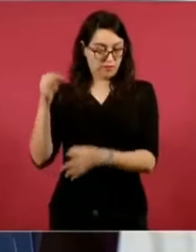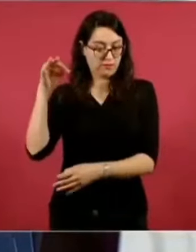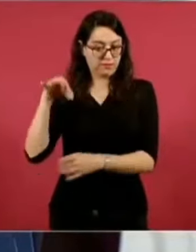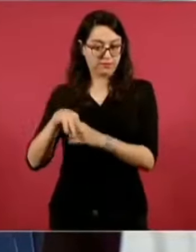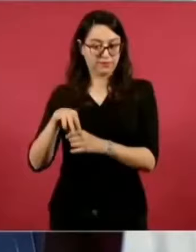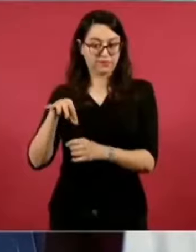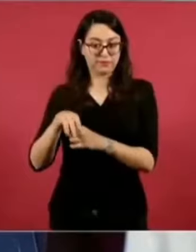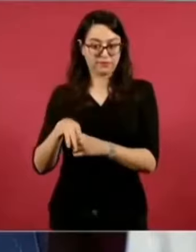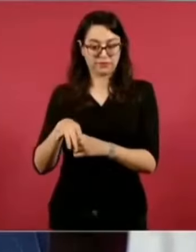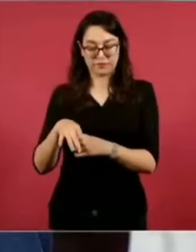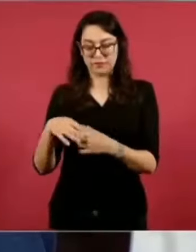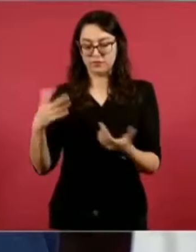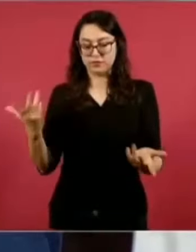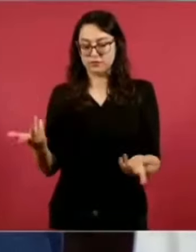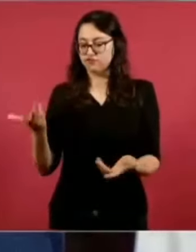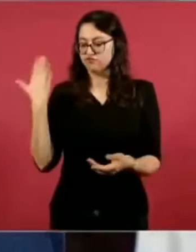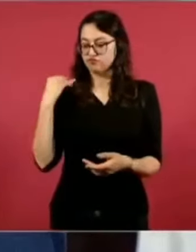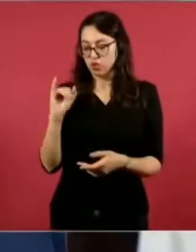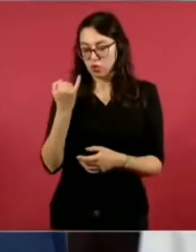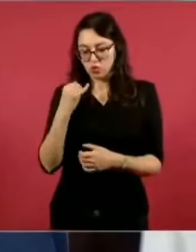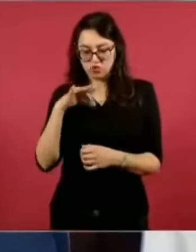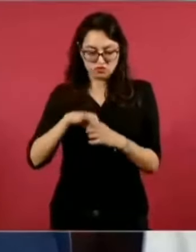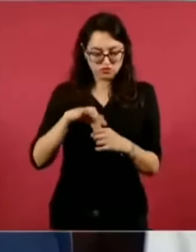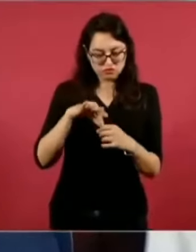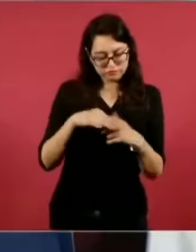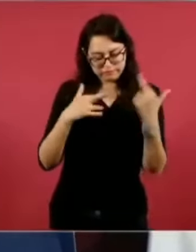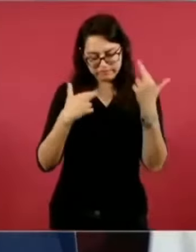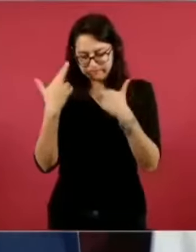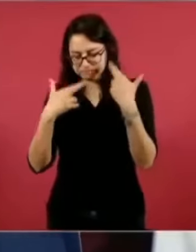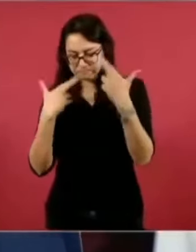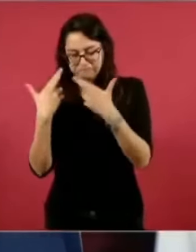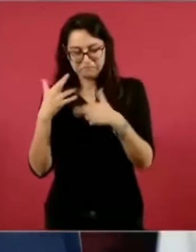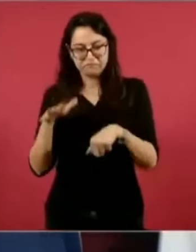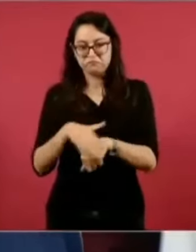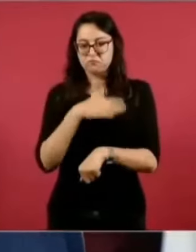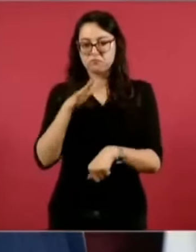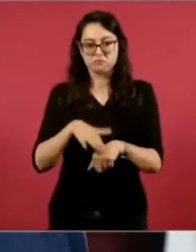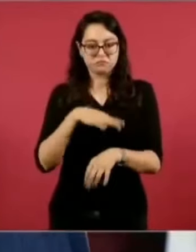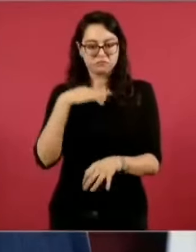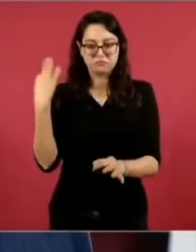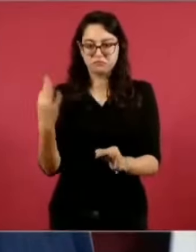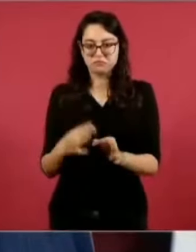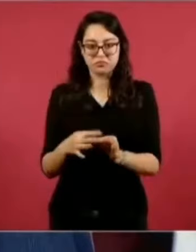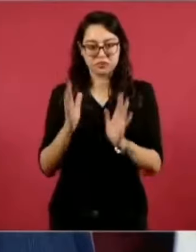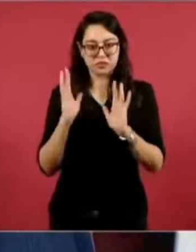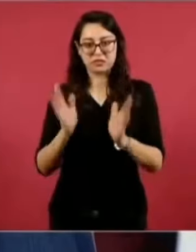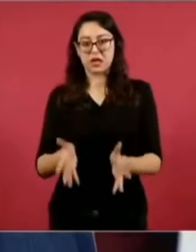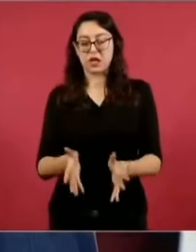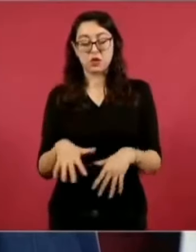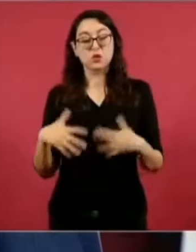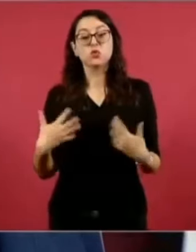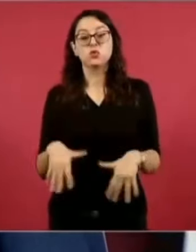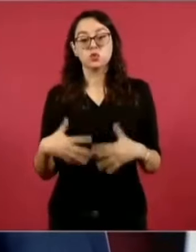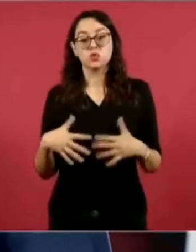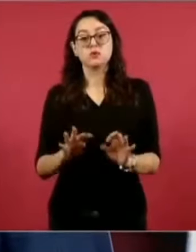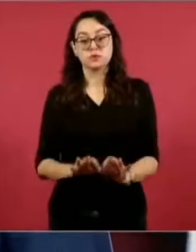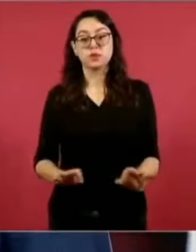ha calificado la elección presidencial. Es un hecho histórico,